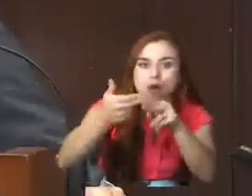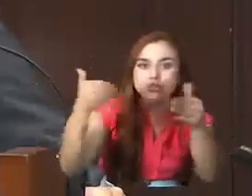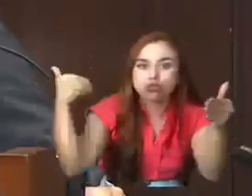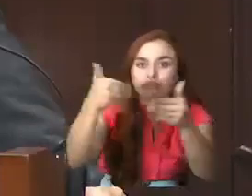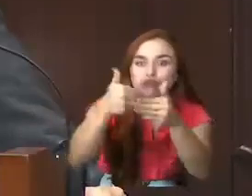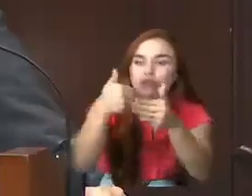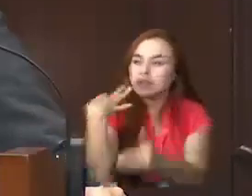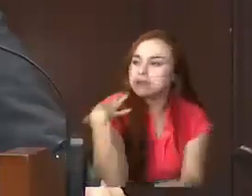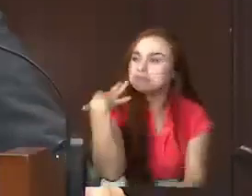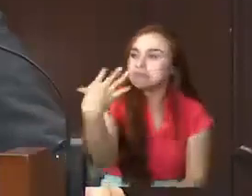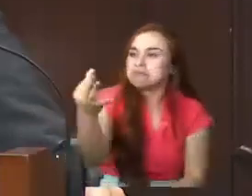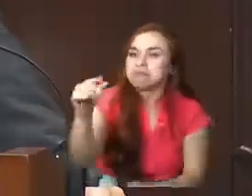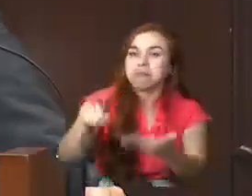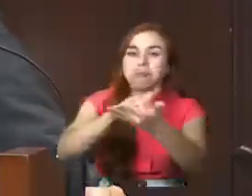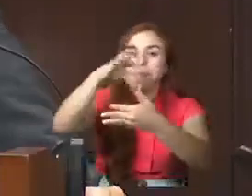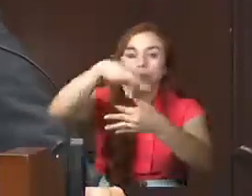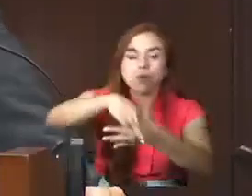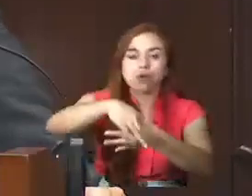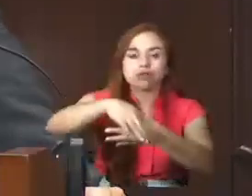las personas y a los hechos,